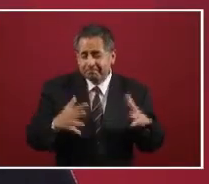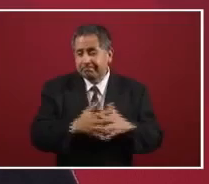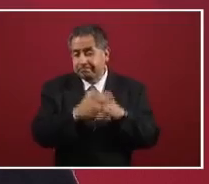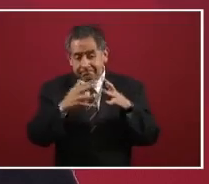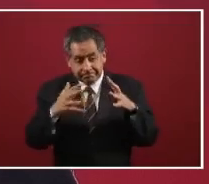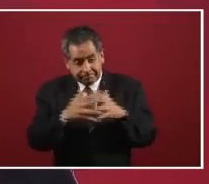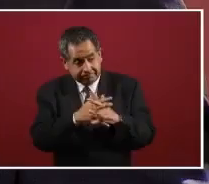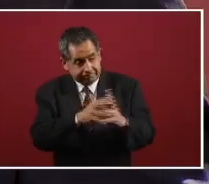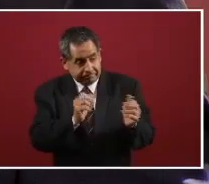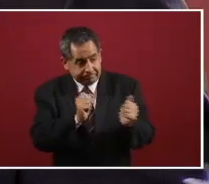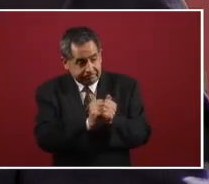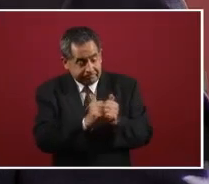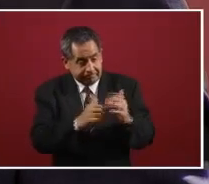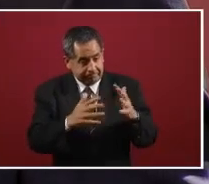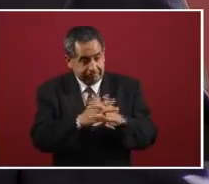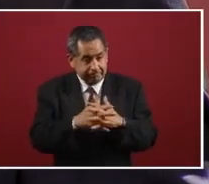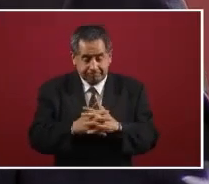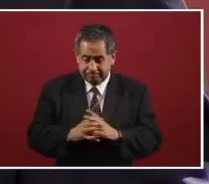¿sí?,